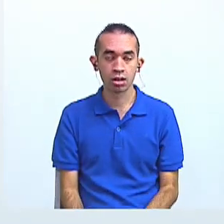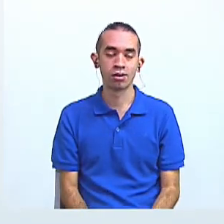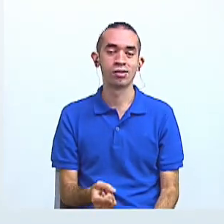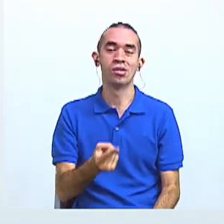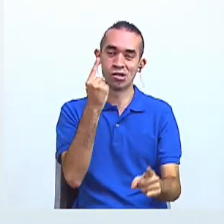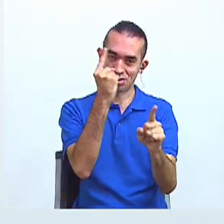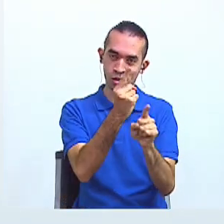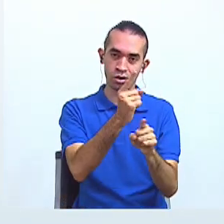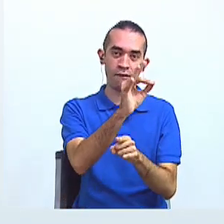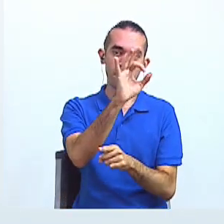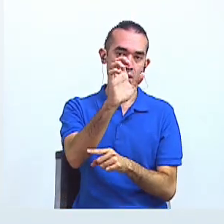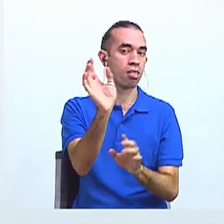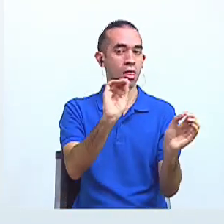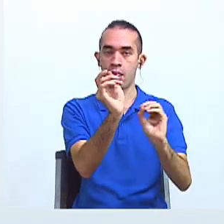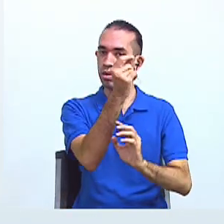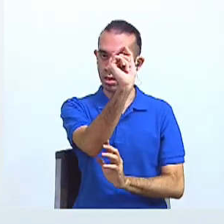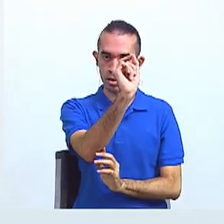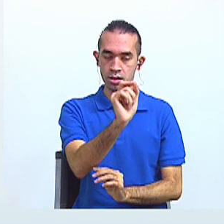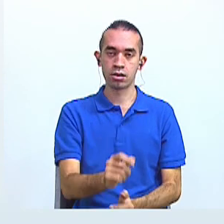Fe, correcto.